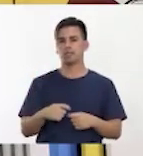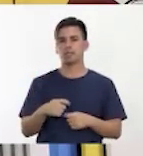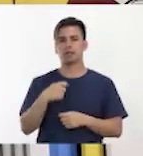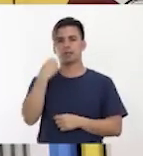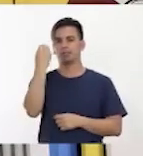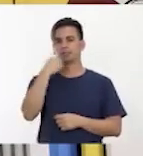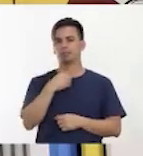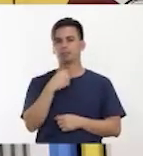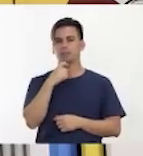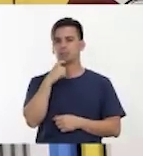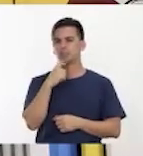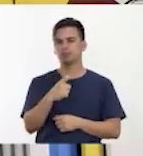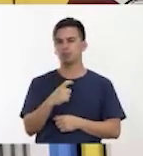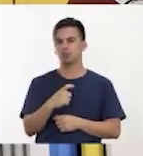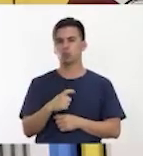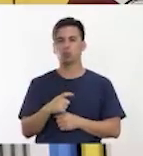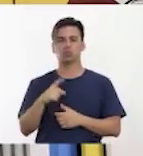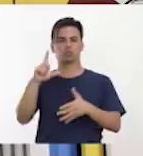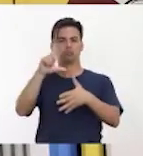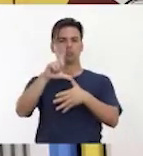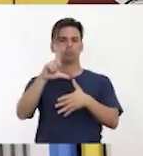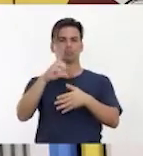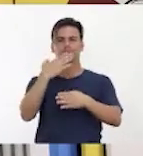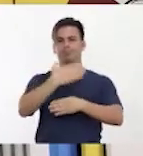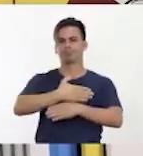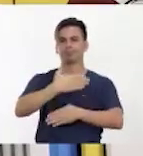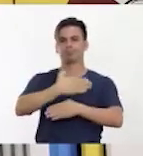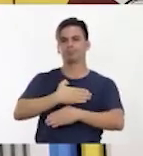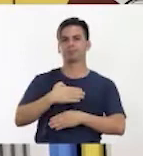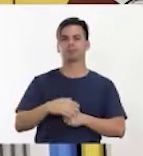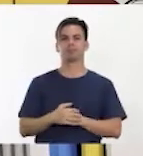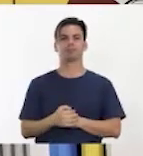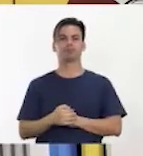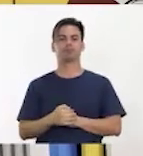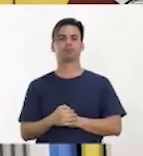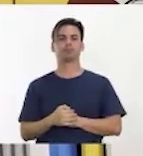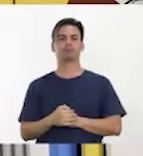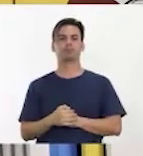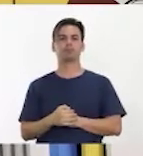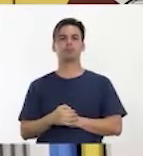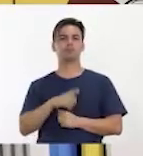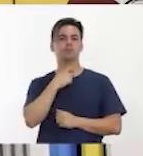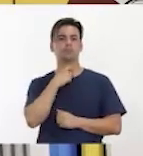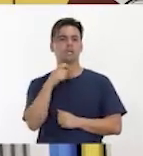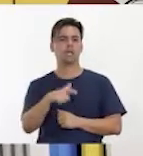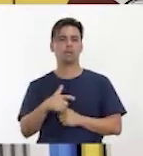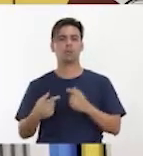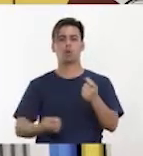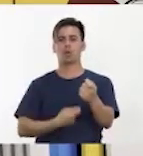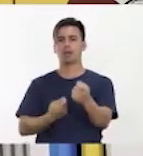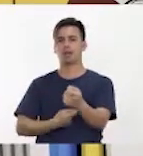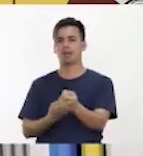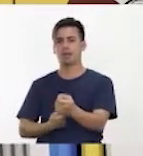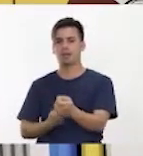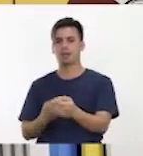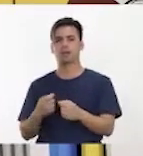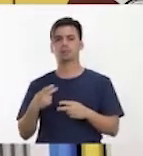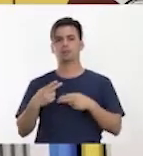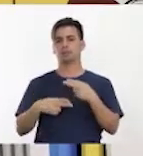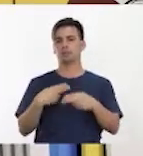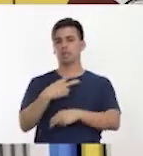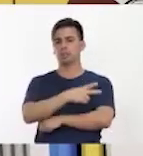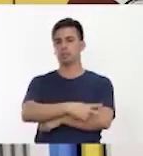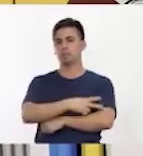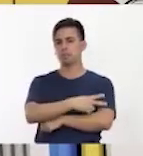cuenta que dificultan esta unión latinoamericana, como es el caso de las guerras que se